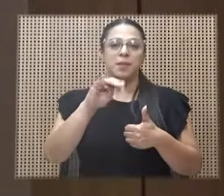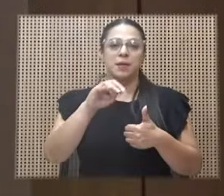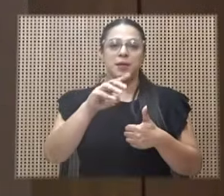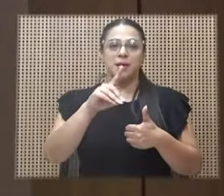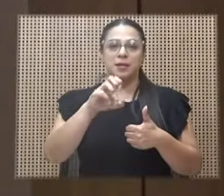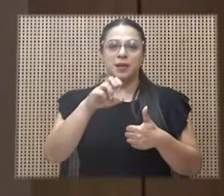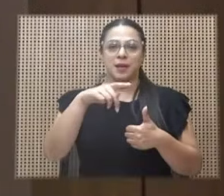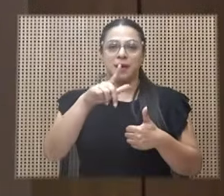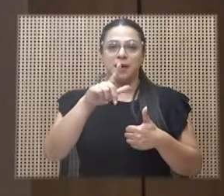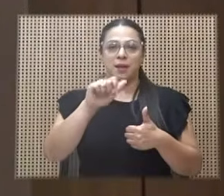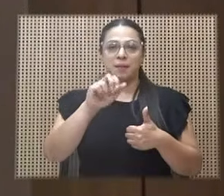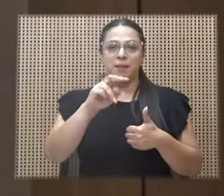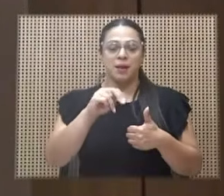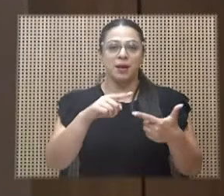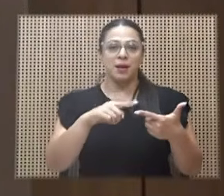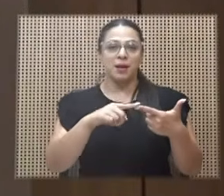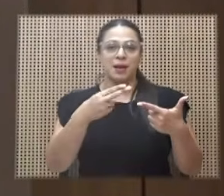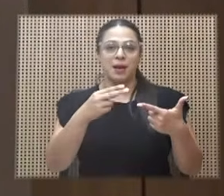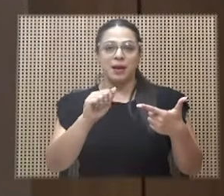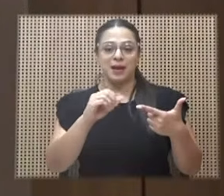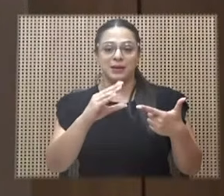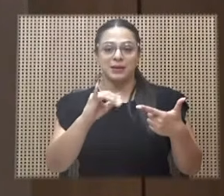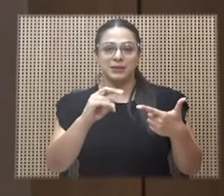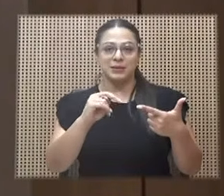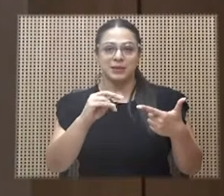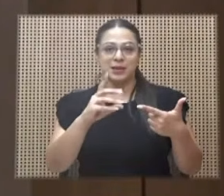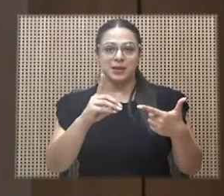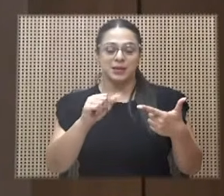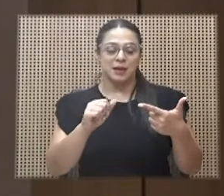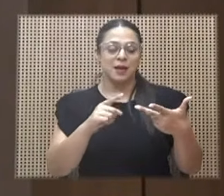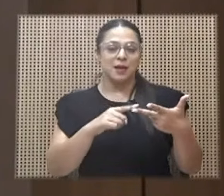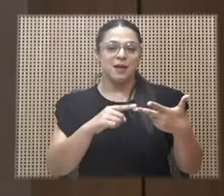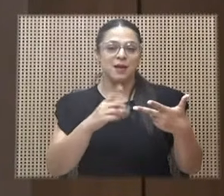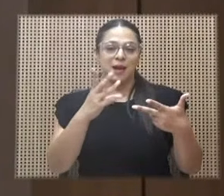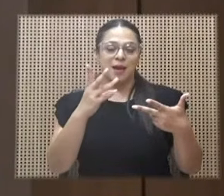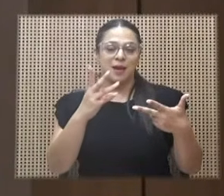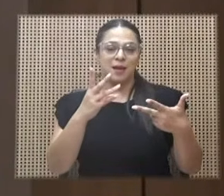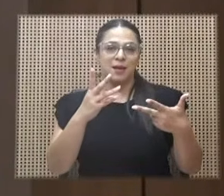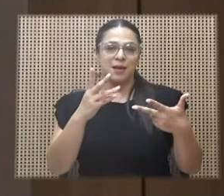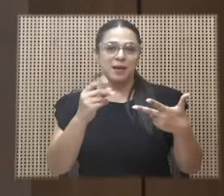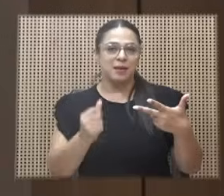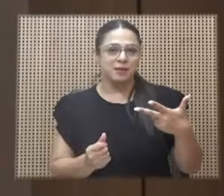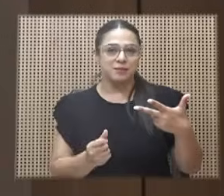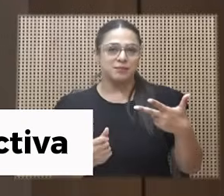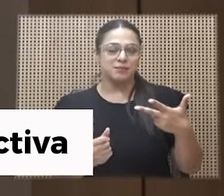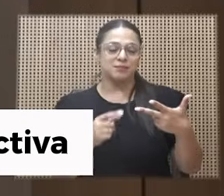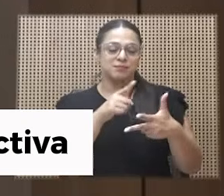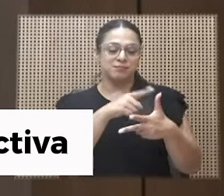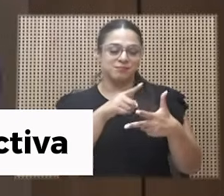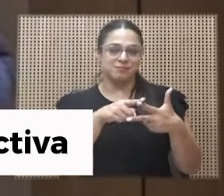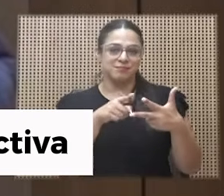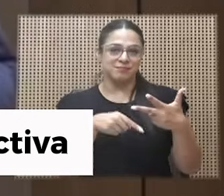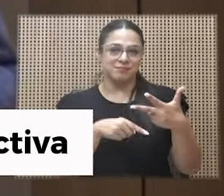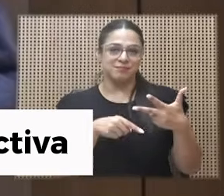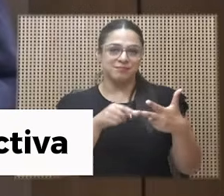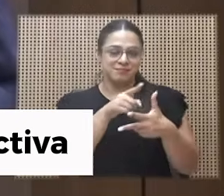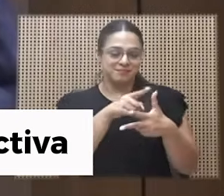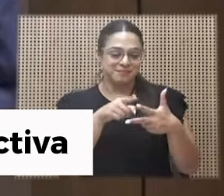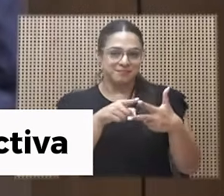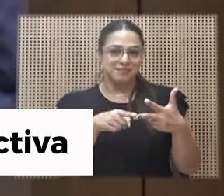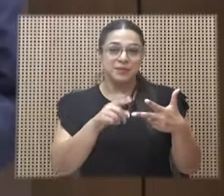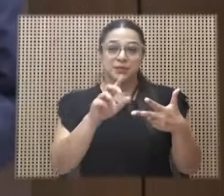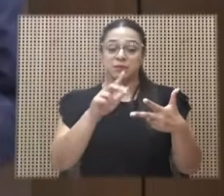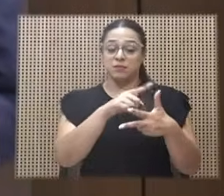Presidencia. O sea, si eso no es estatal, yo no sé qué podría serlo. Son 3 ministros en una